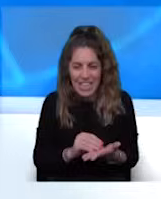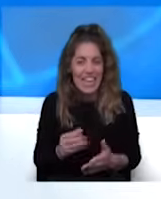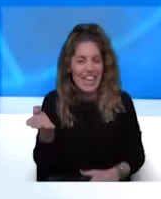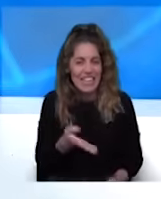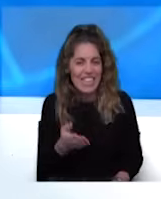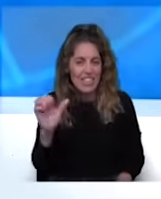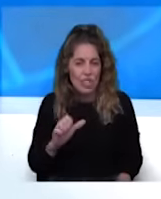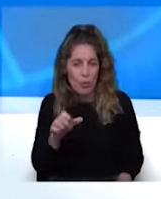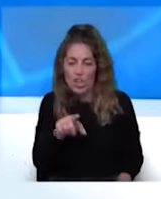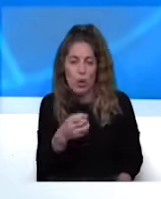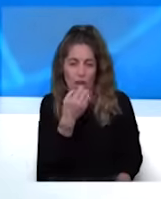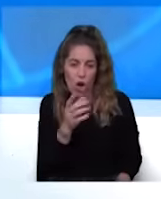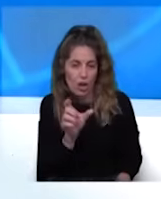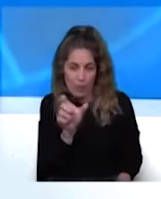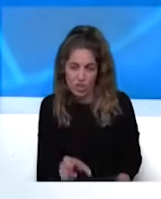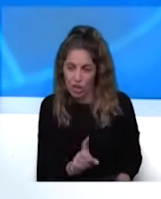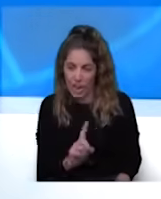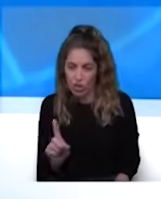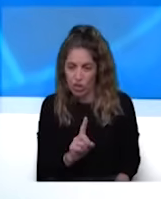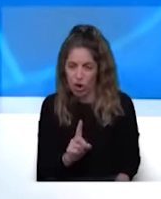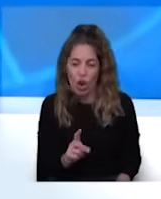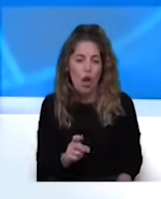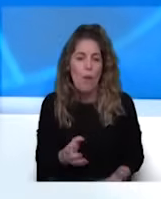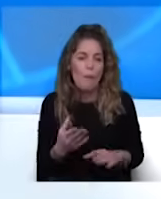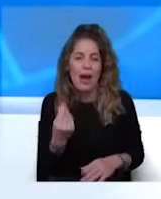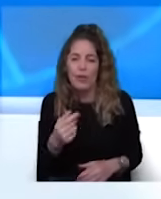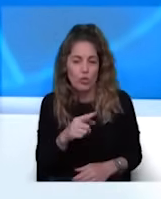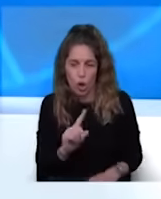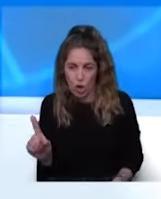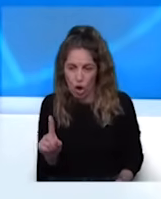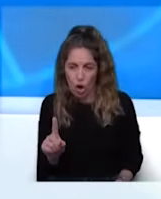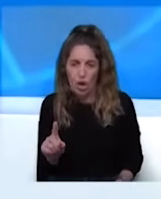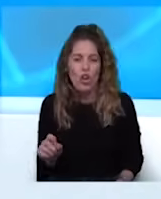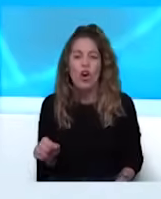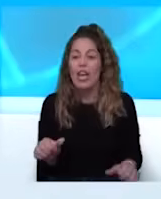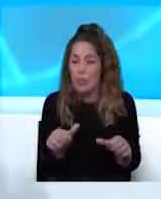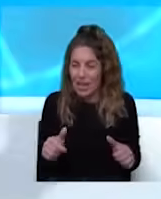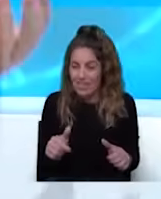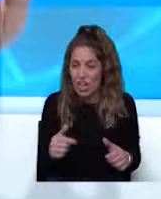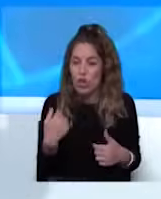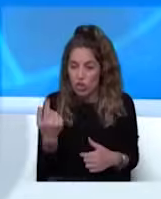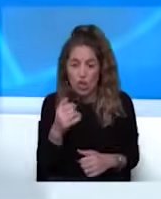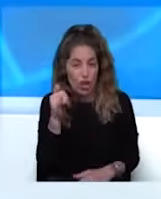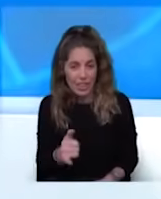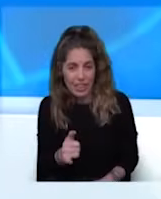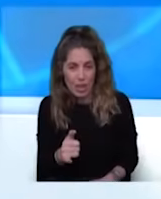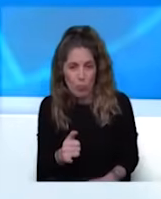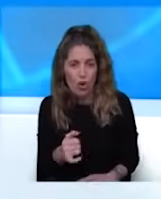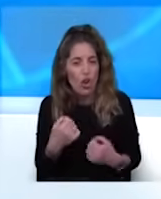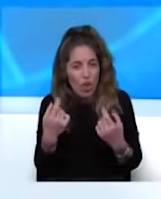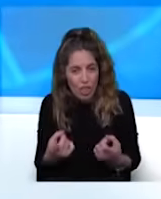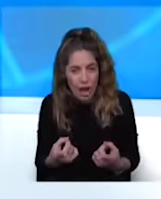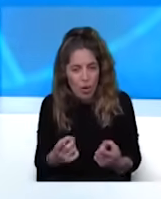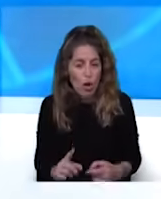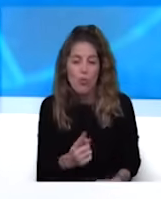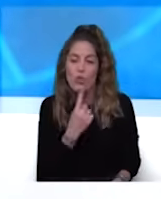y ellos no son mejores ciudadanos que nosotros no tienen más recursos que nosotros no lo que pasa es que nosotros lo que tenemos no lo establecemos como